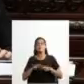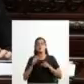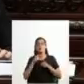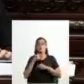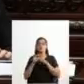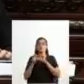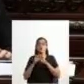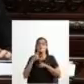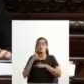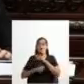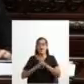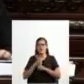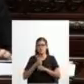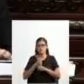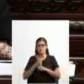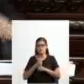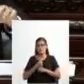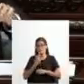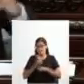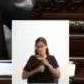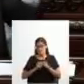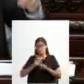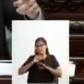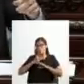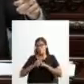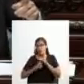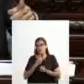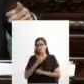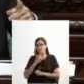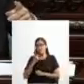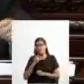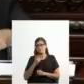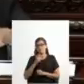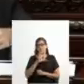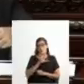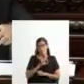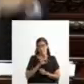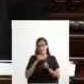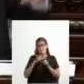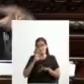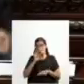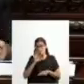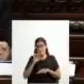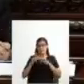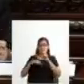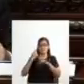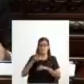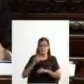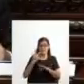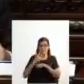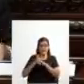dólares por año. El primer año. El segundo año son 100. 50 más 50 más. Y el tercer año 150.